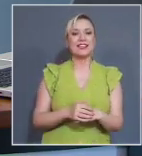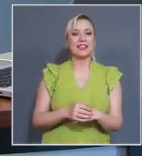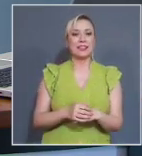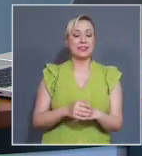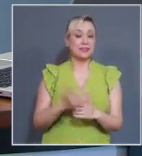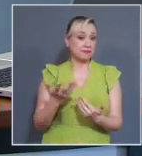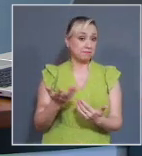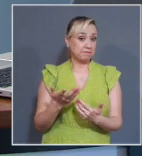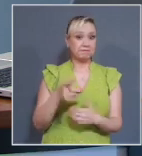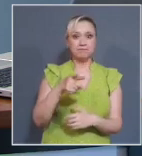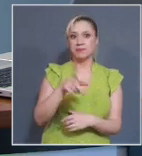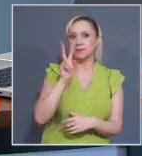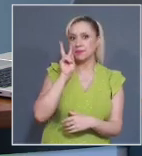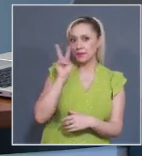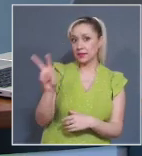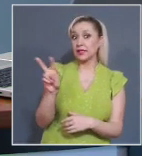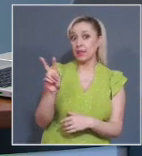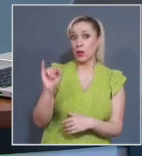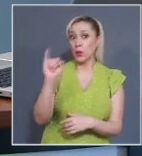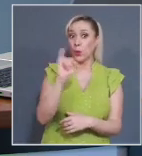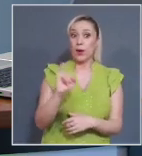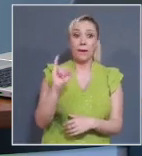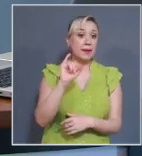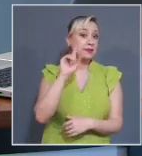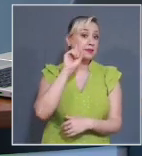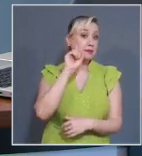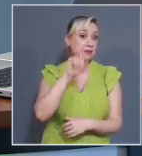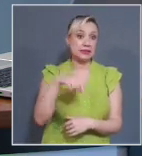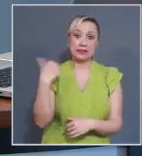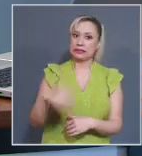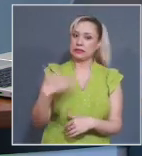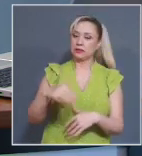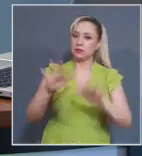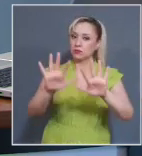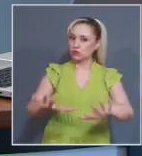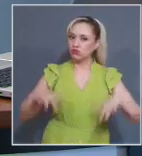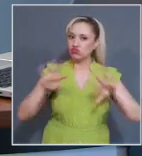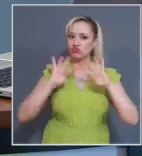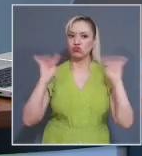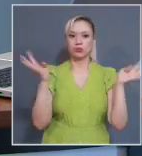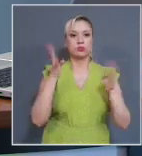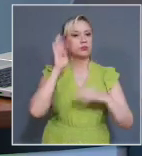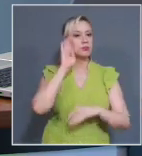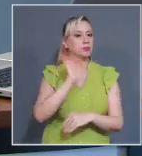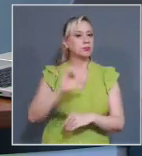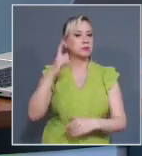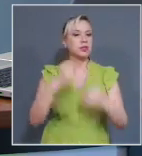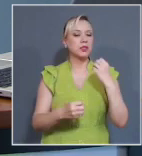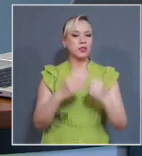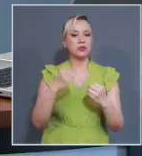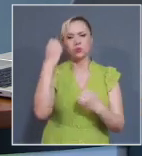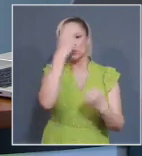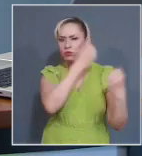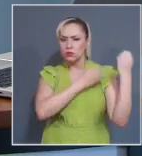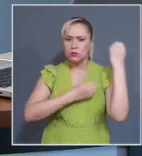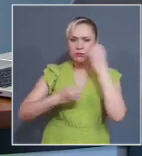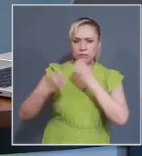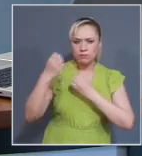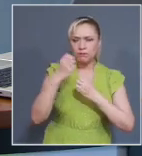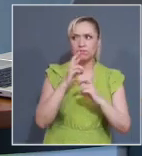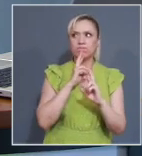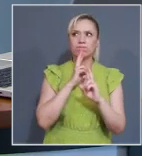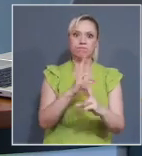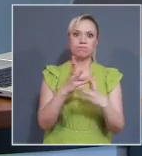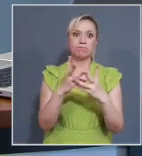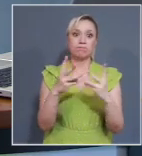pierda, desde luego, este jueves la sesión del Pleno de Ministros, que en esta ocasión tiene previsto analizar y resolver 3 acciones